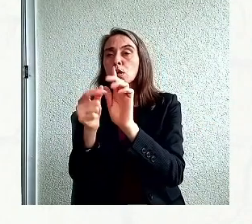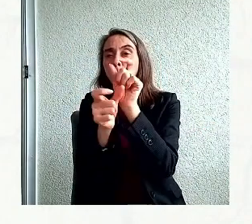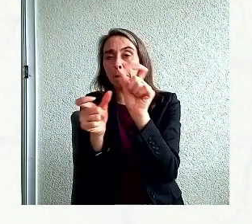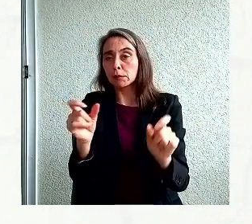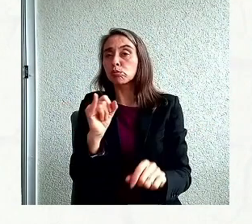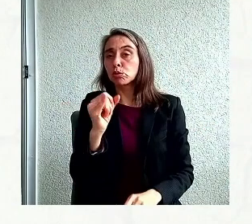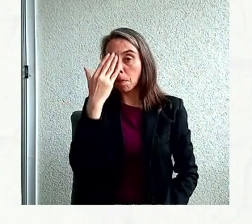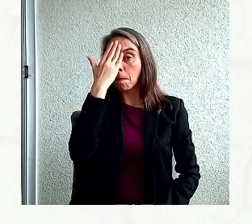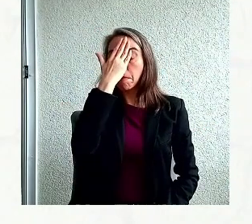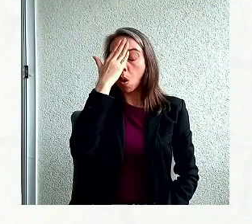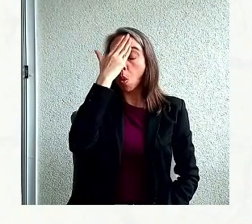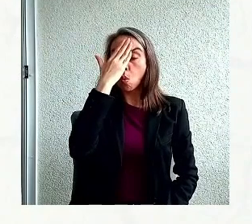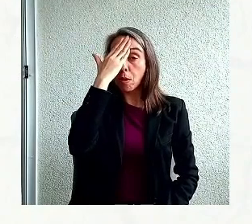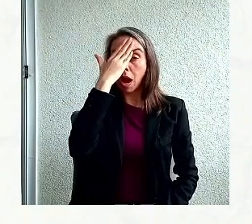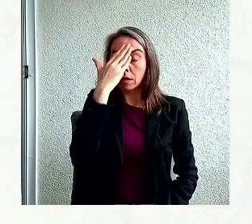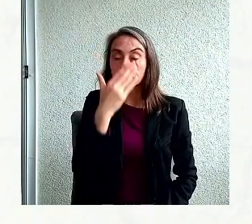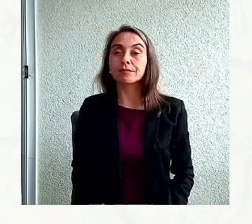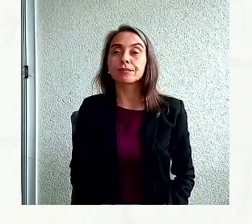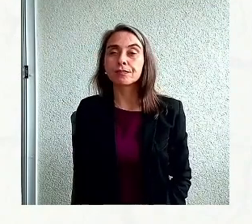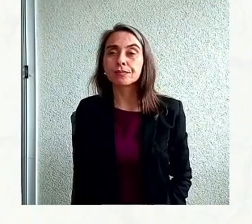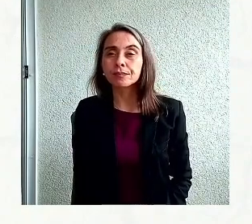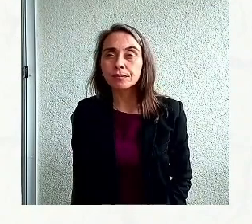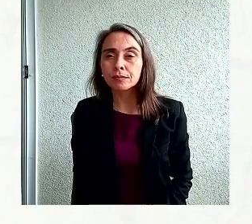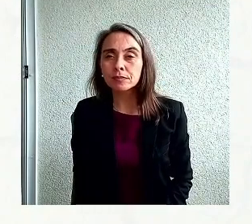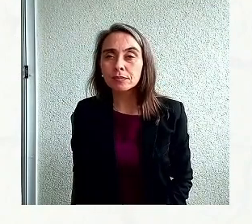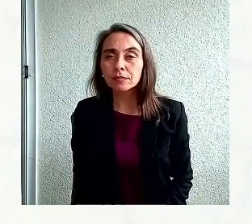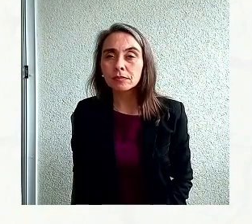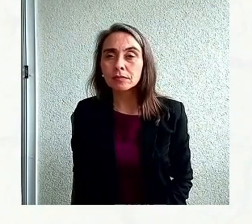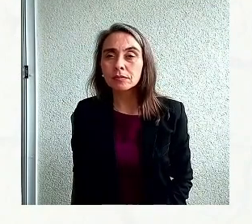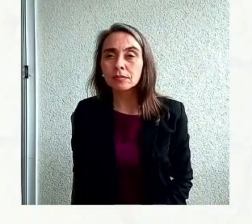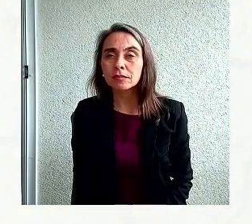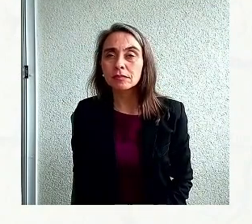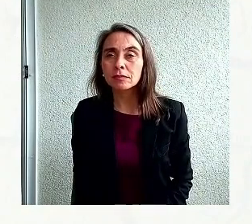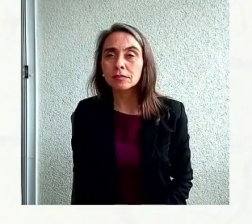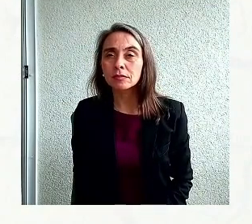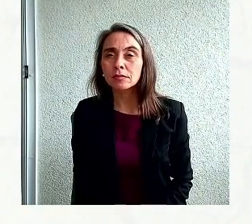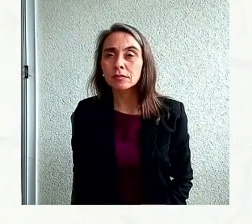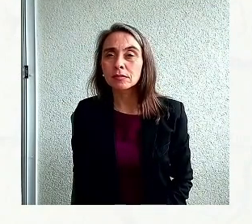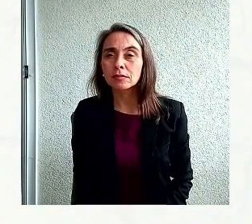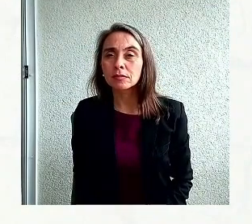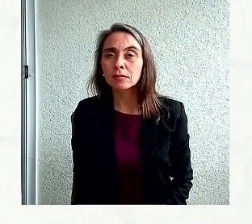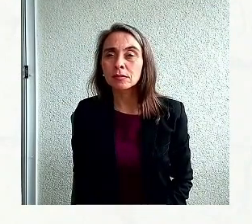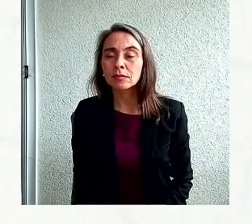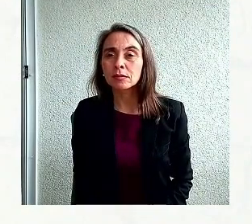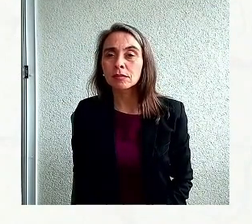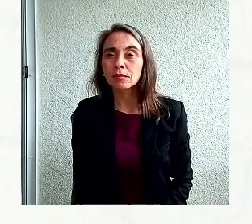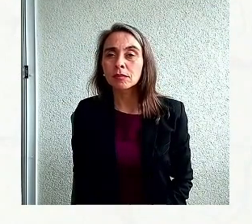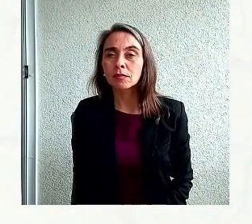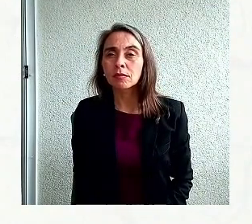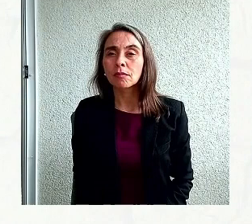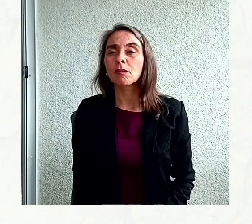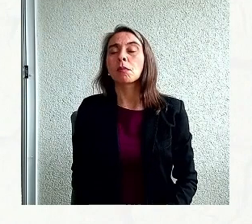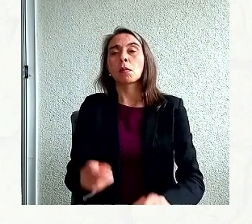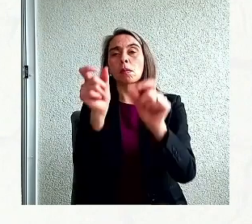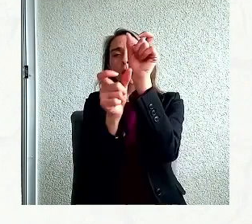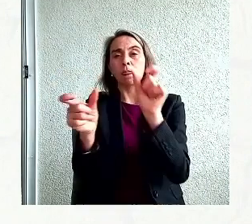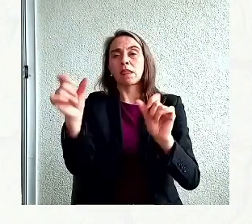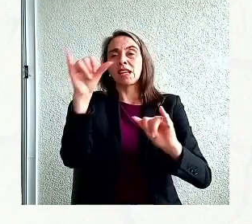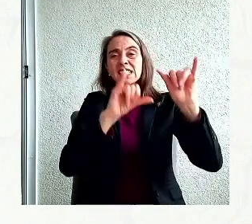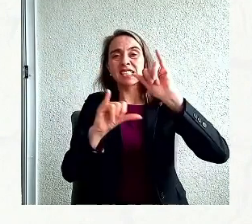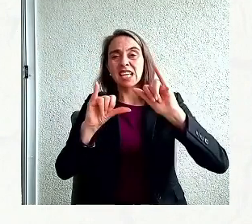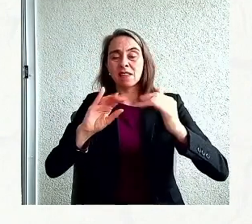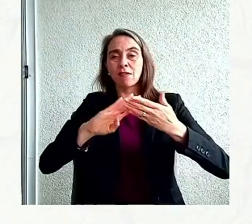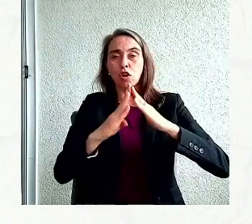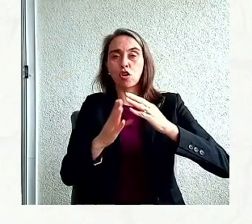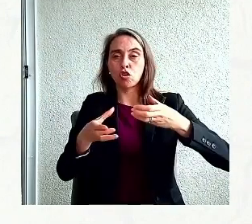sea, lo que está entregando en la comunidad científica, nosotros como academia, es que tienen que ser mensajes de un tono cada vez